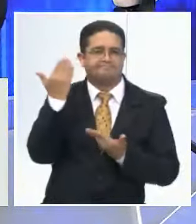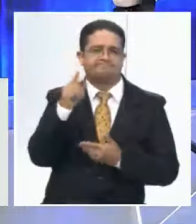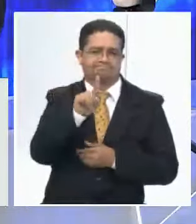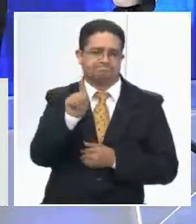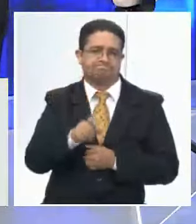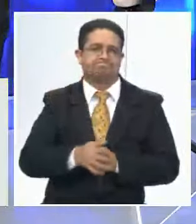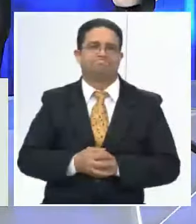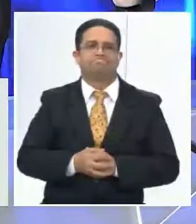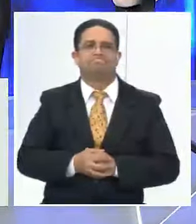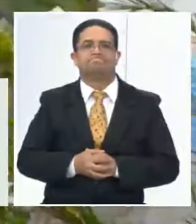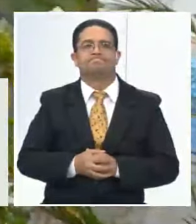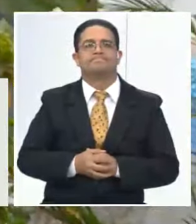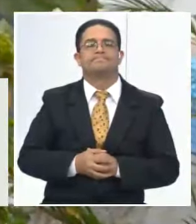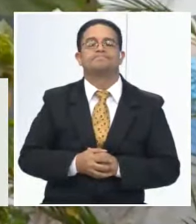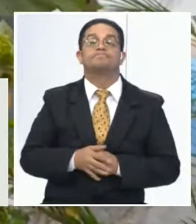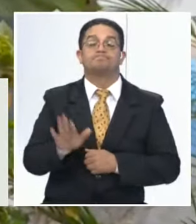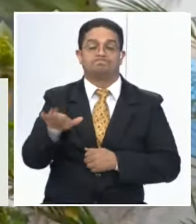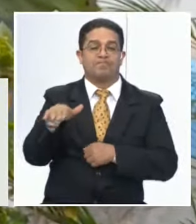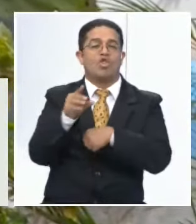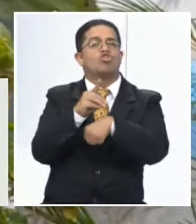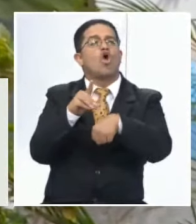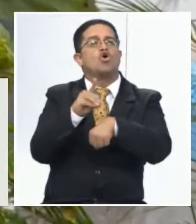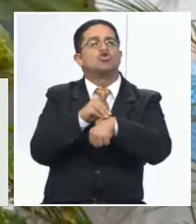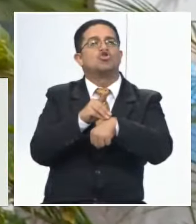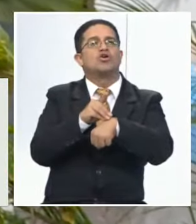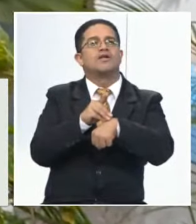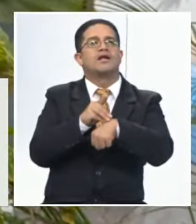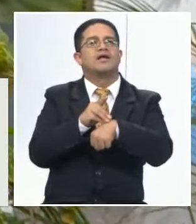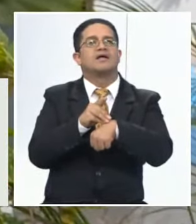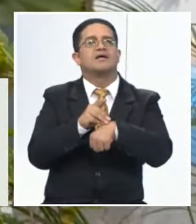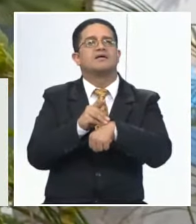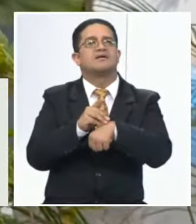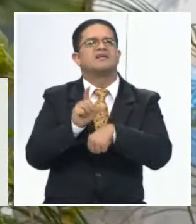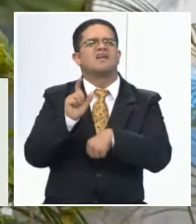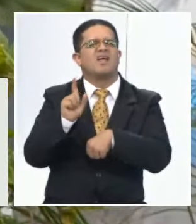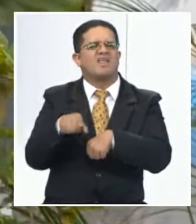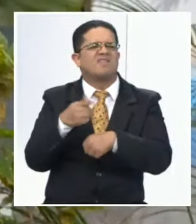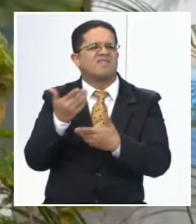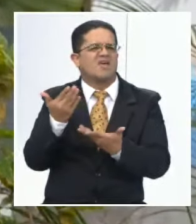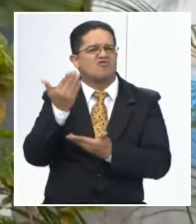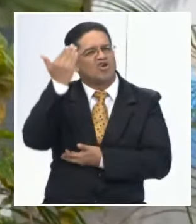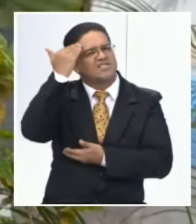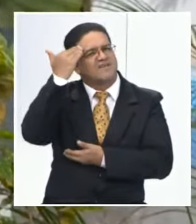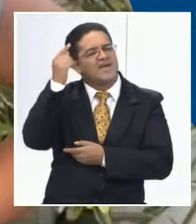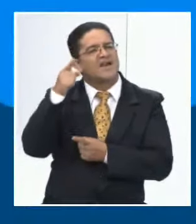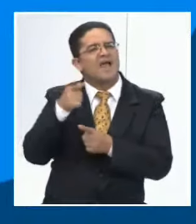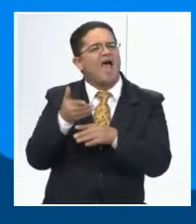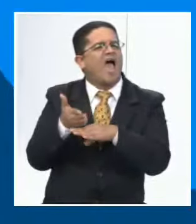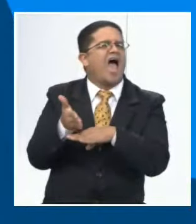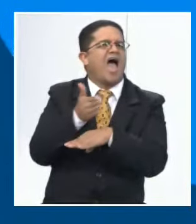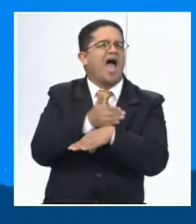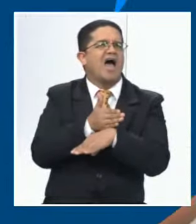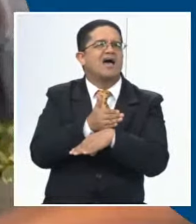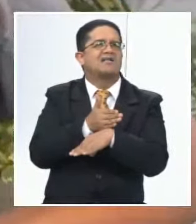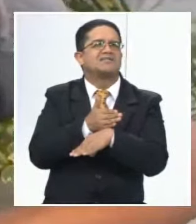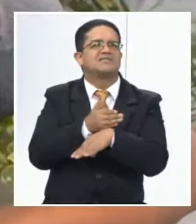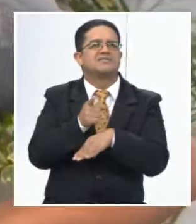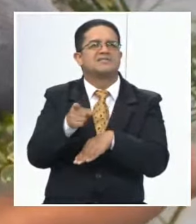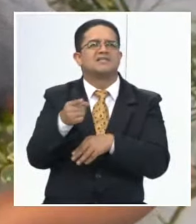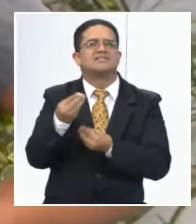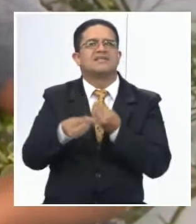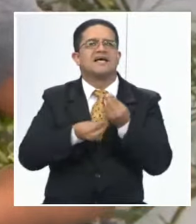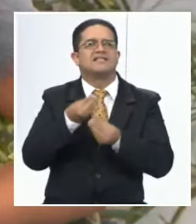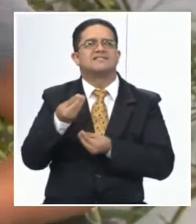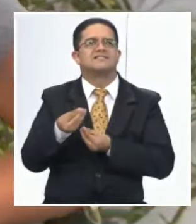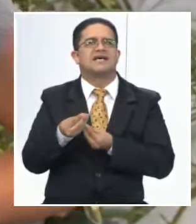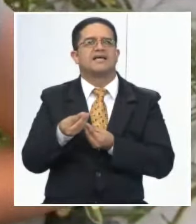Perfecto. Doctora, ¿qué hay que tener en cuenta antes de realizar un procedimiento estético? Doctora, tengo una pregunta. ¿Qué